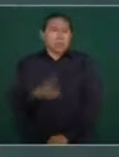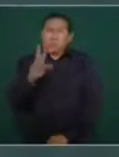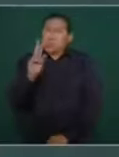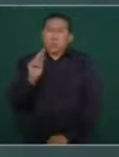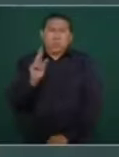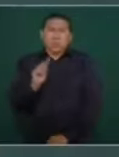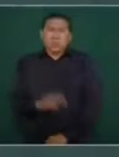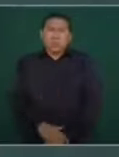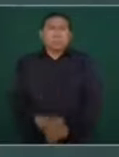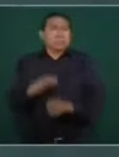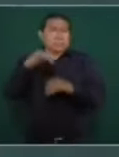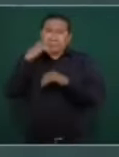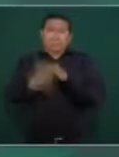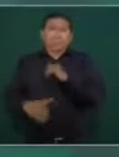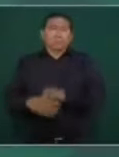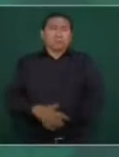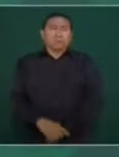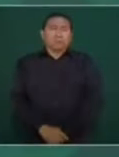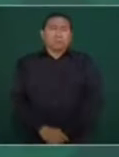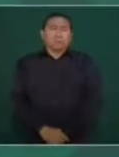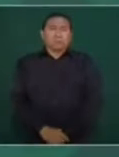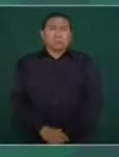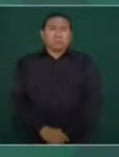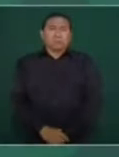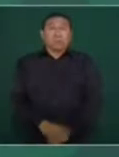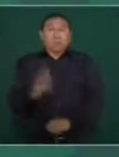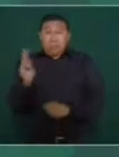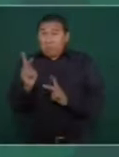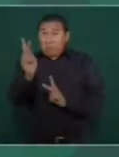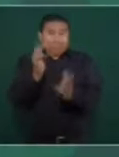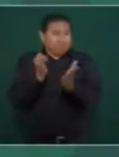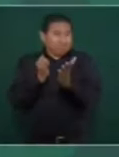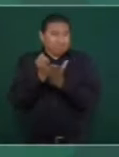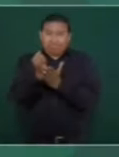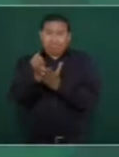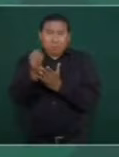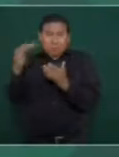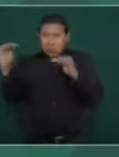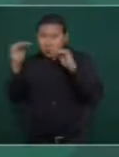no, eso ya se acabó, es el pueblo, la